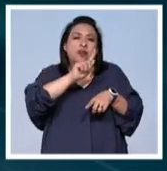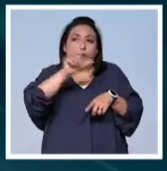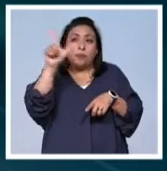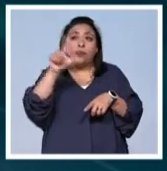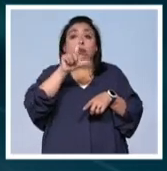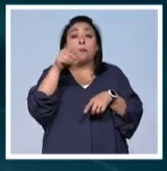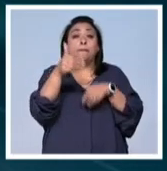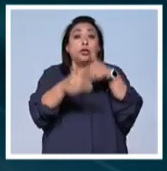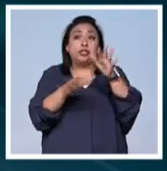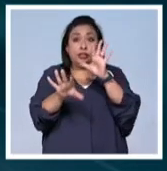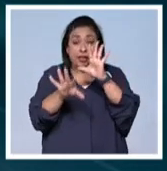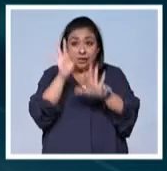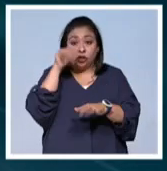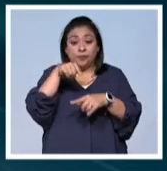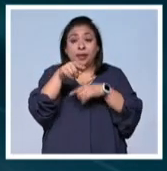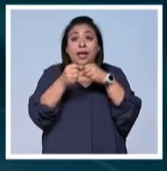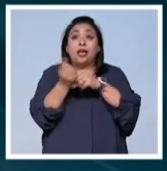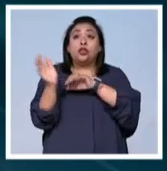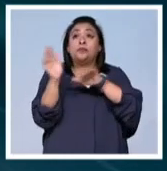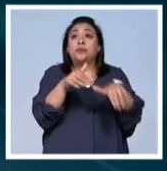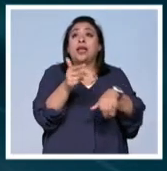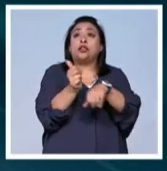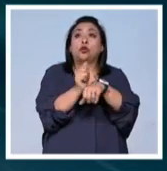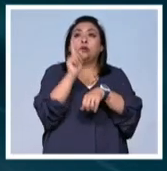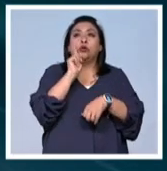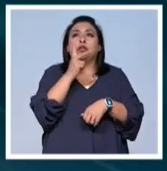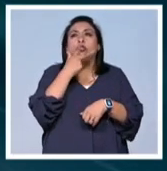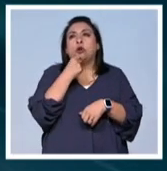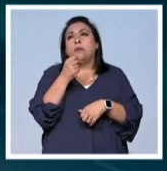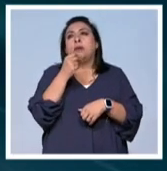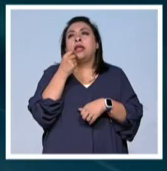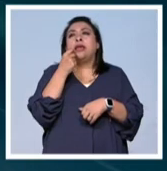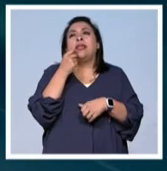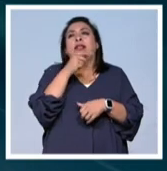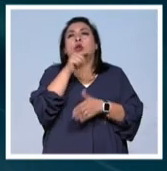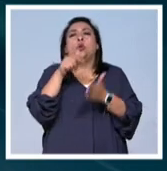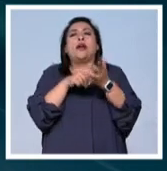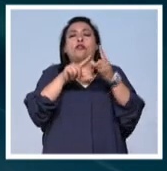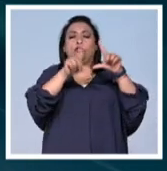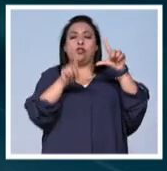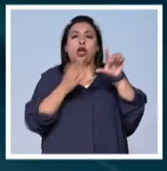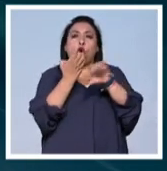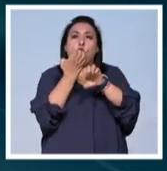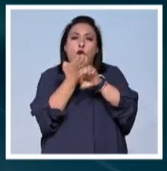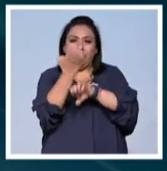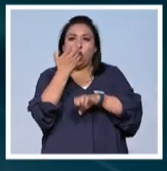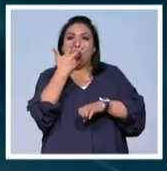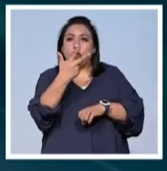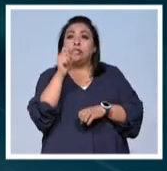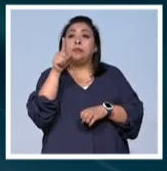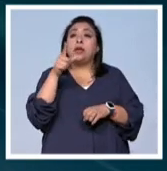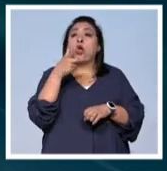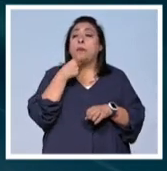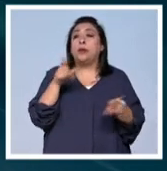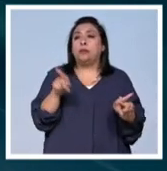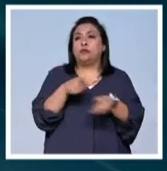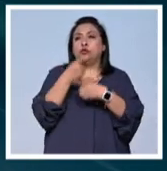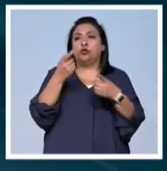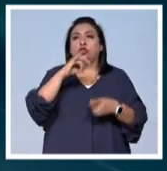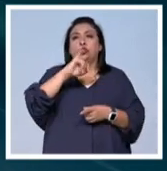un proceso de selección este año se integraron actores y actrices procedentes de ocho estados de la república así como el músico residente